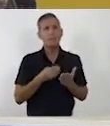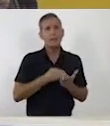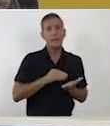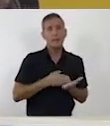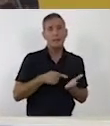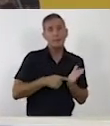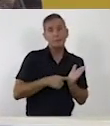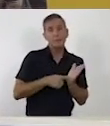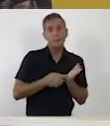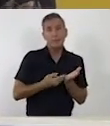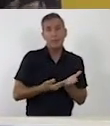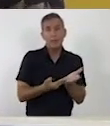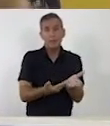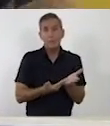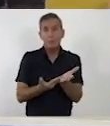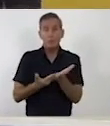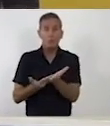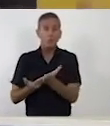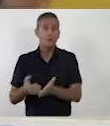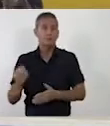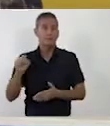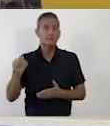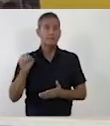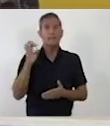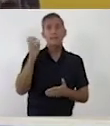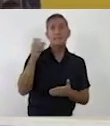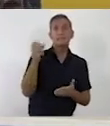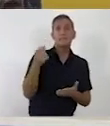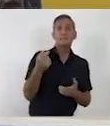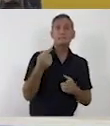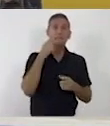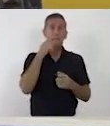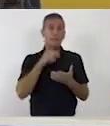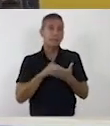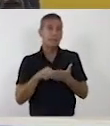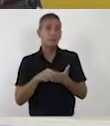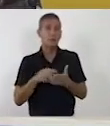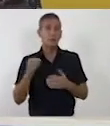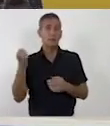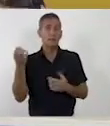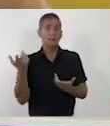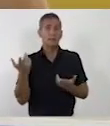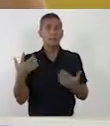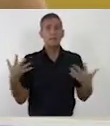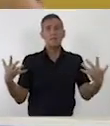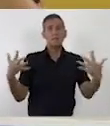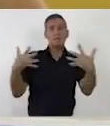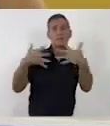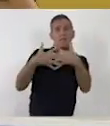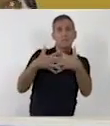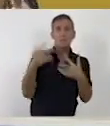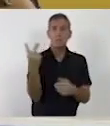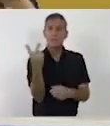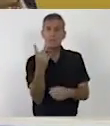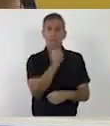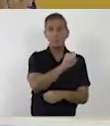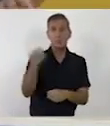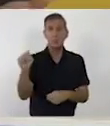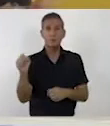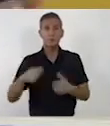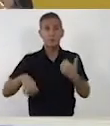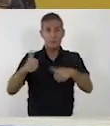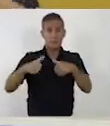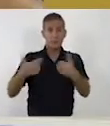vamos a tener que lo que podemos calcular es el volumen de muestra o la cantidad de sustancia, y que para el vínculo entre dos sustancias que intervengan en una